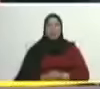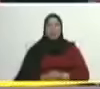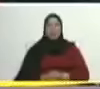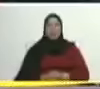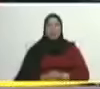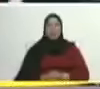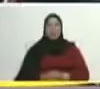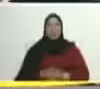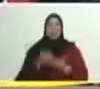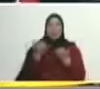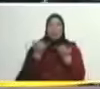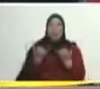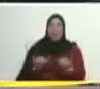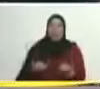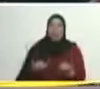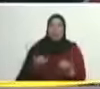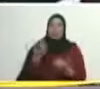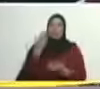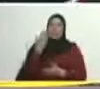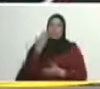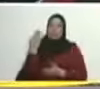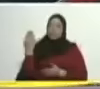Sí, aquí están presentes